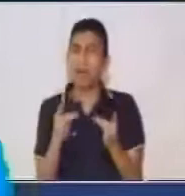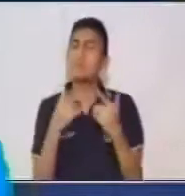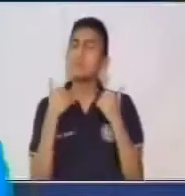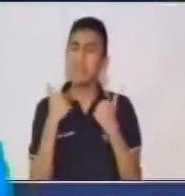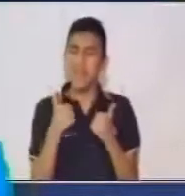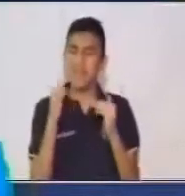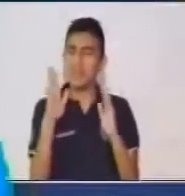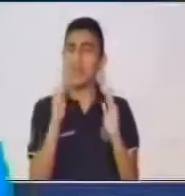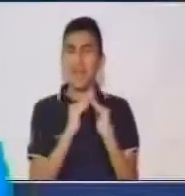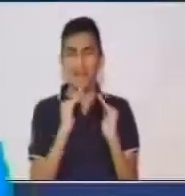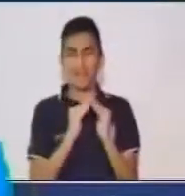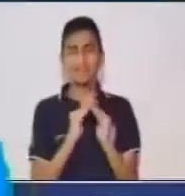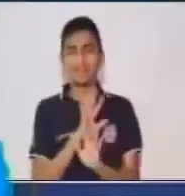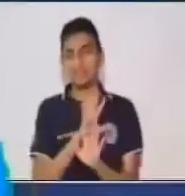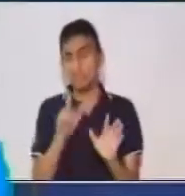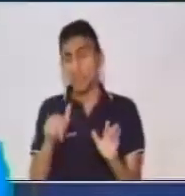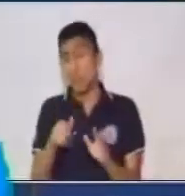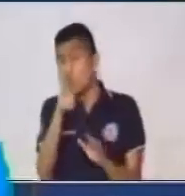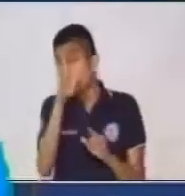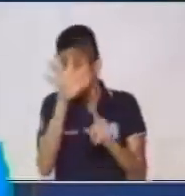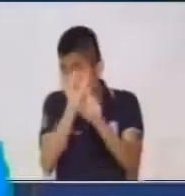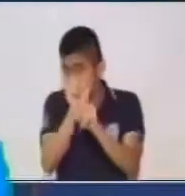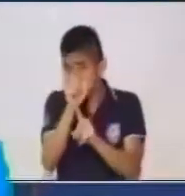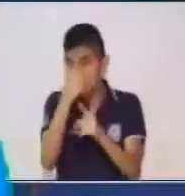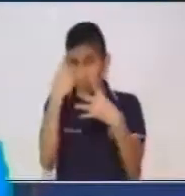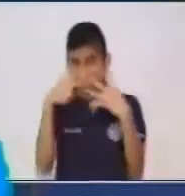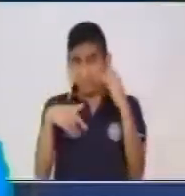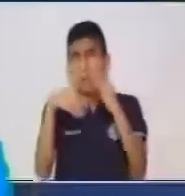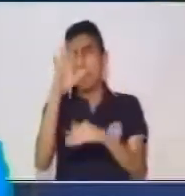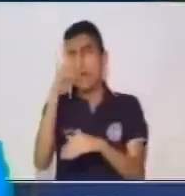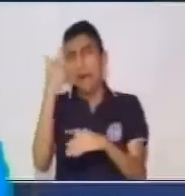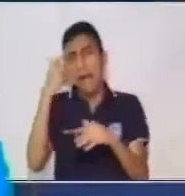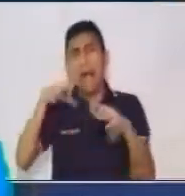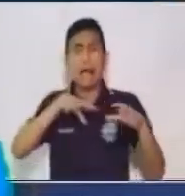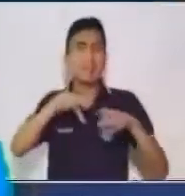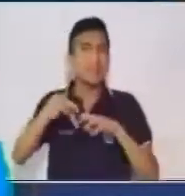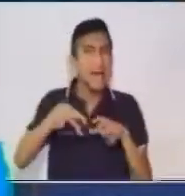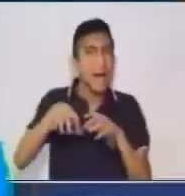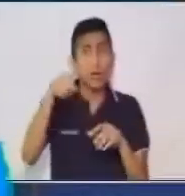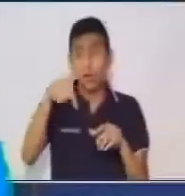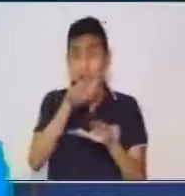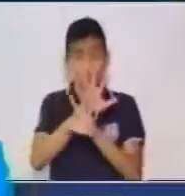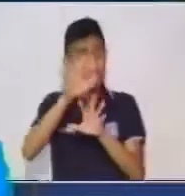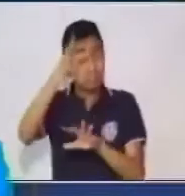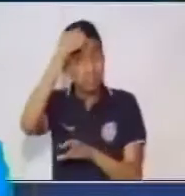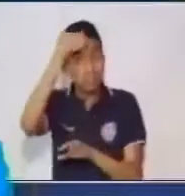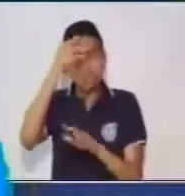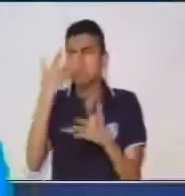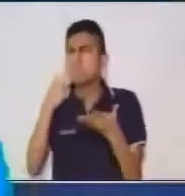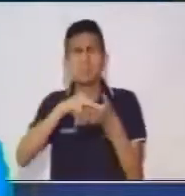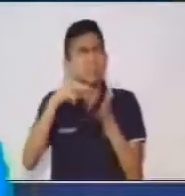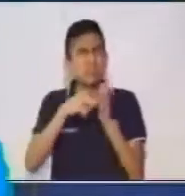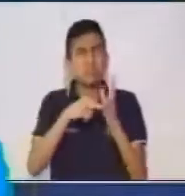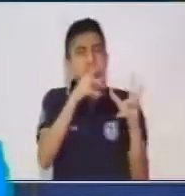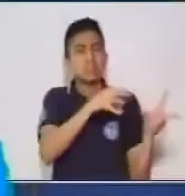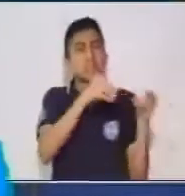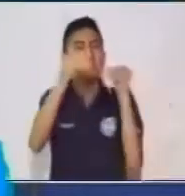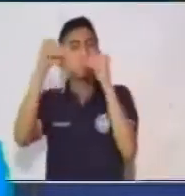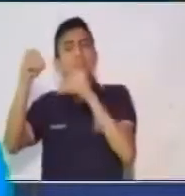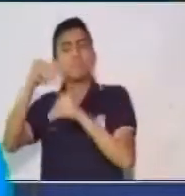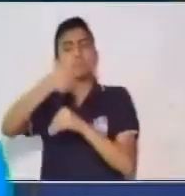bien. ¿Han visto todas las actividades que hemos realizado? Hemos aprendido qué son los transportes acuáticos,